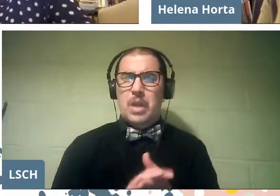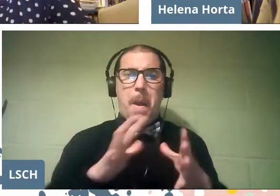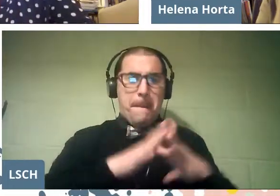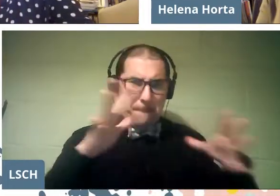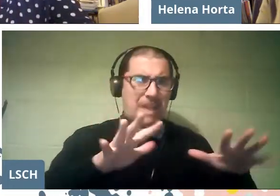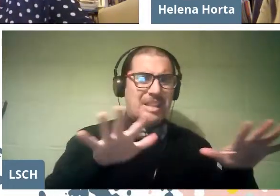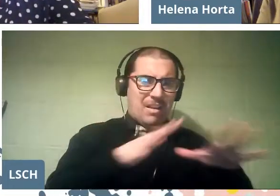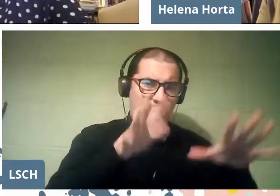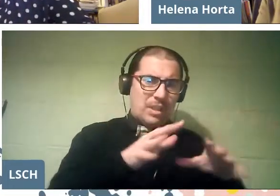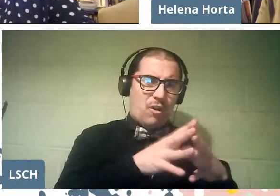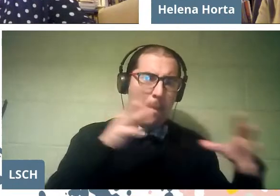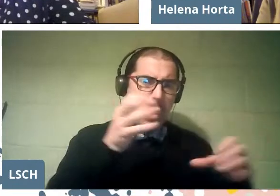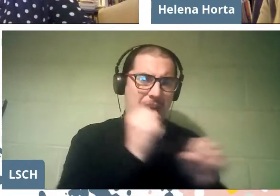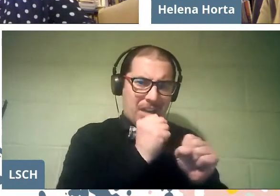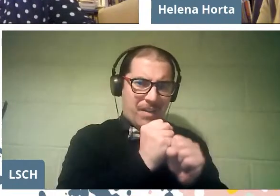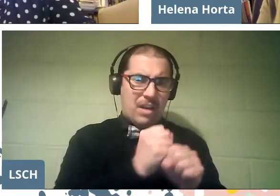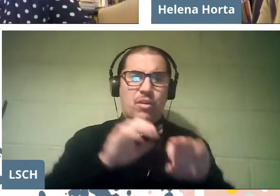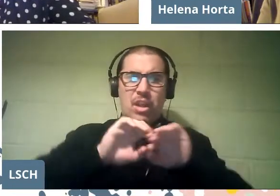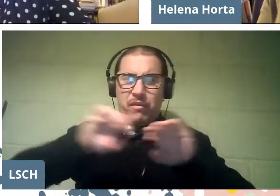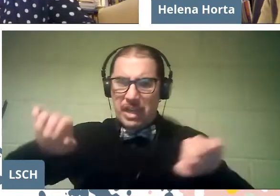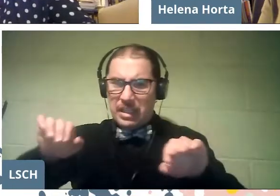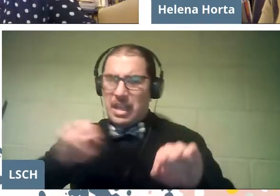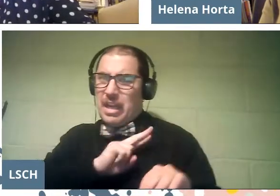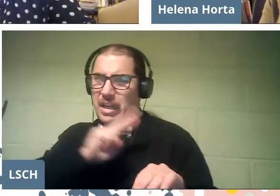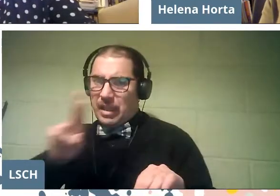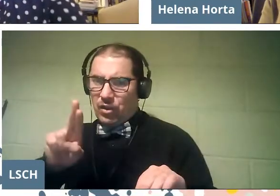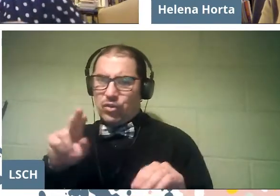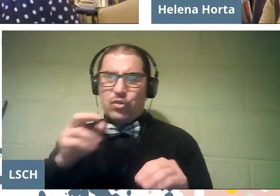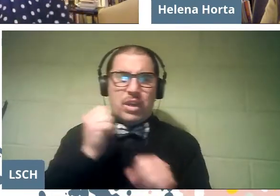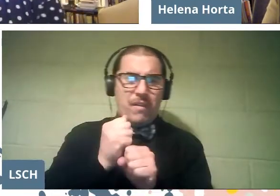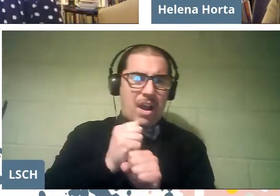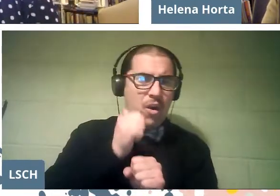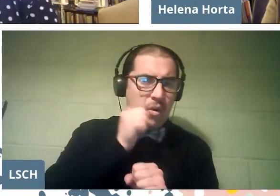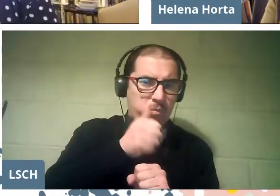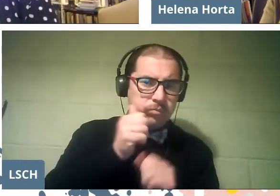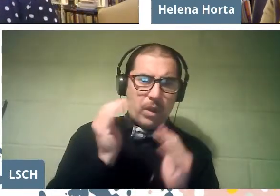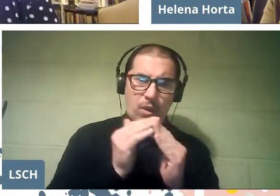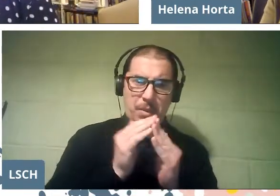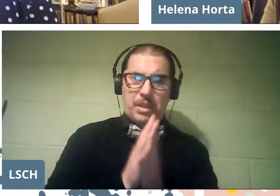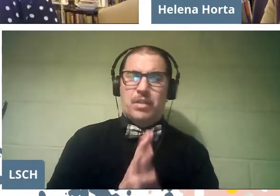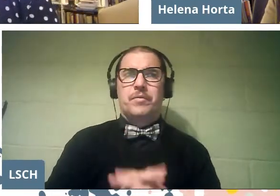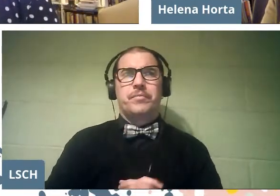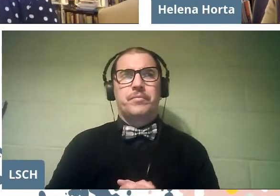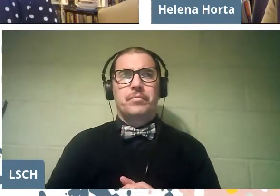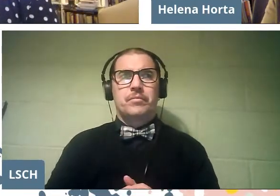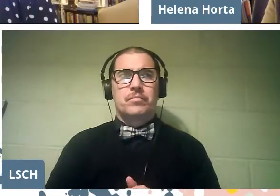es cotidiano, profano, doméstico y lo que no lo es.